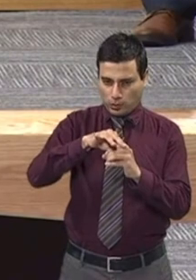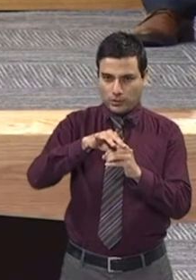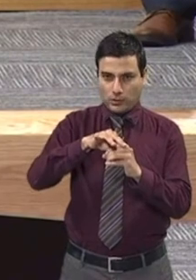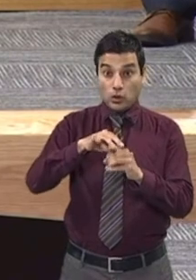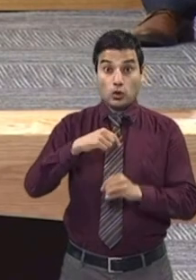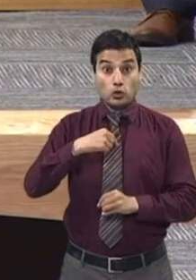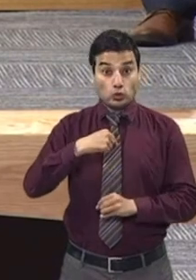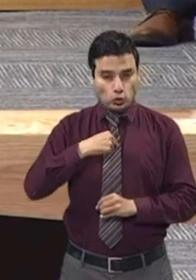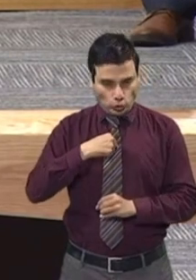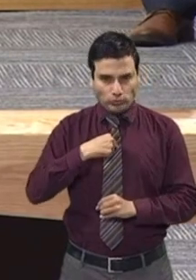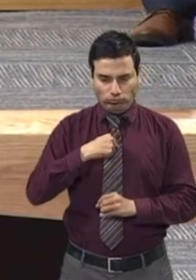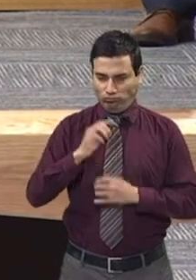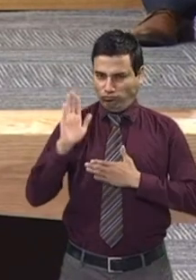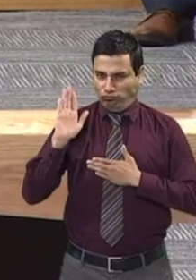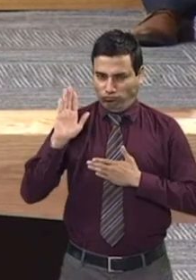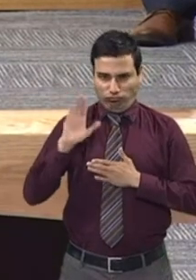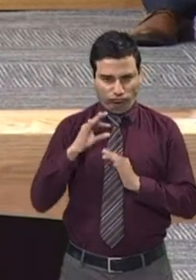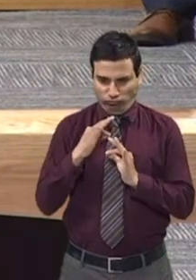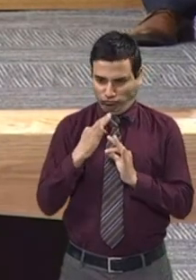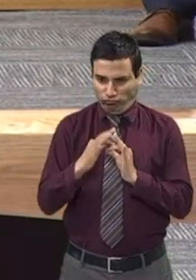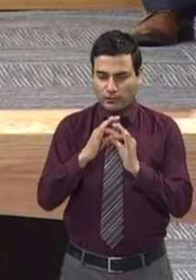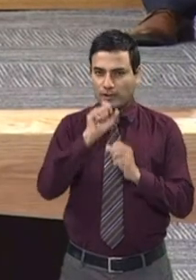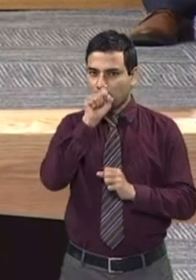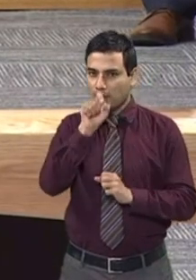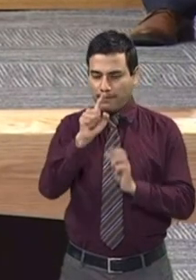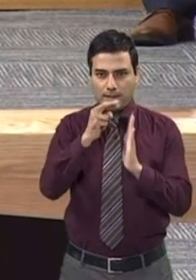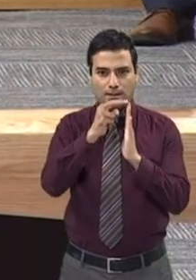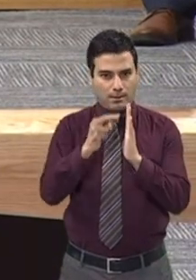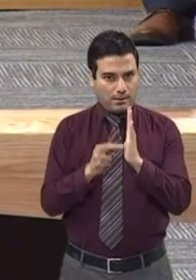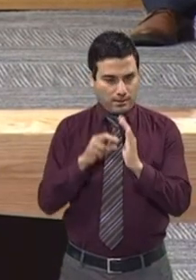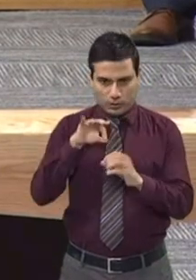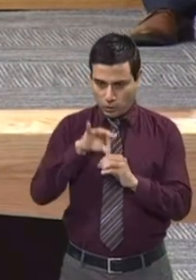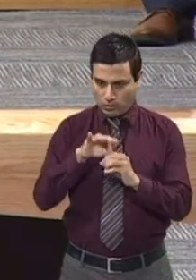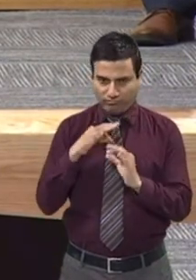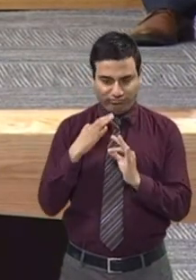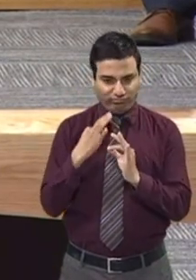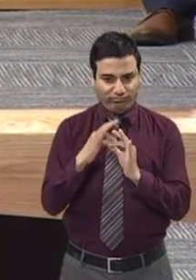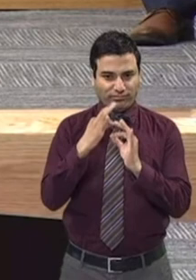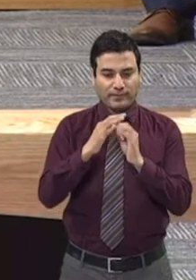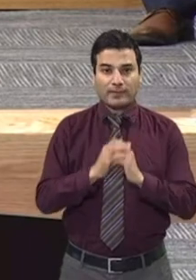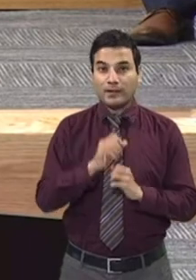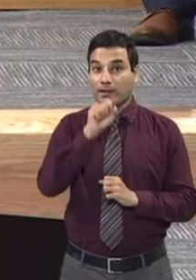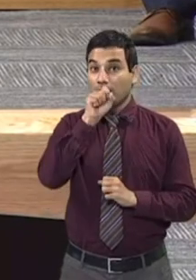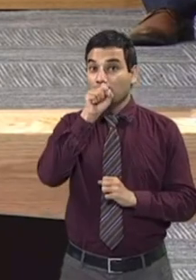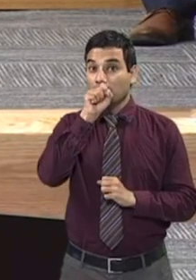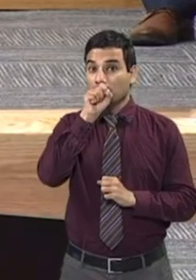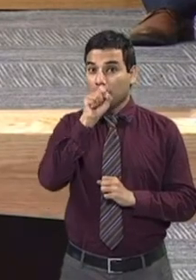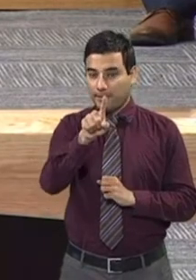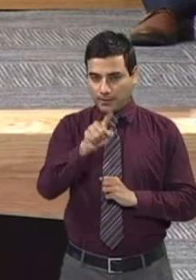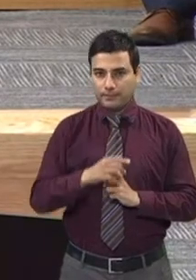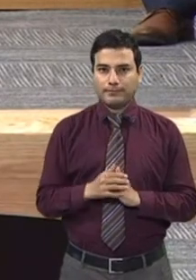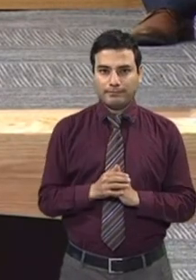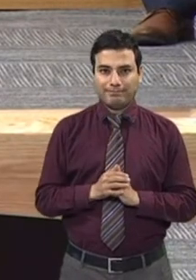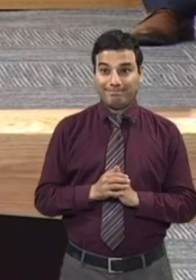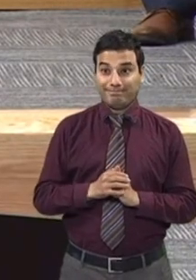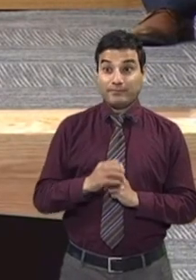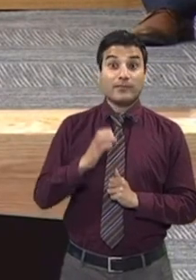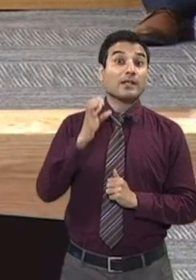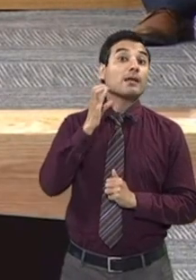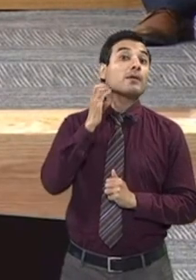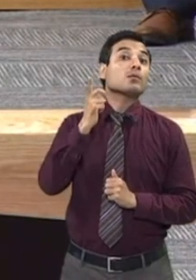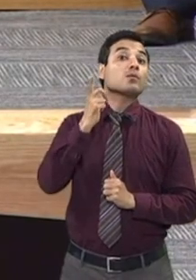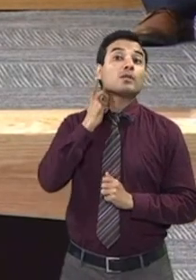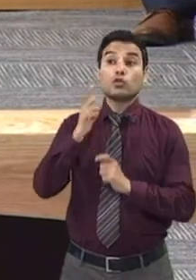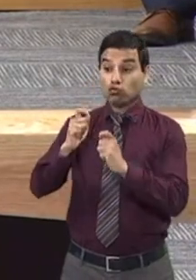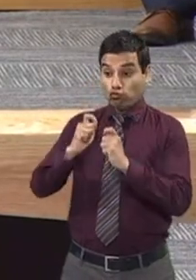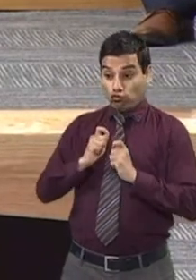los principios que rigen la materia electoral, cumplir leal y patrióticamente con el encargo que la Cámara de Diputados,